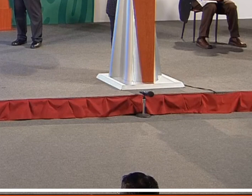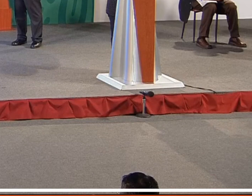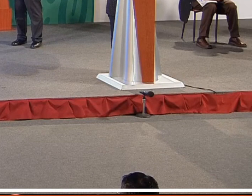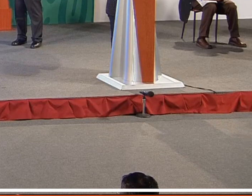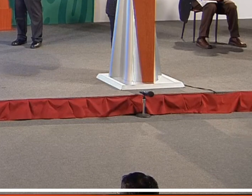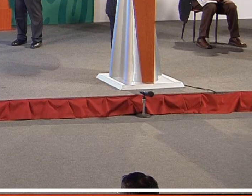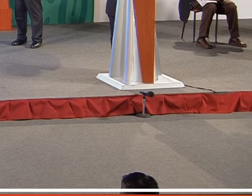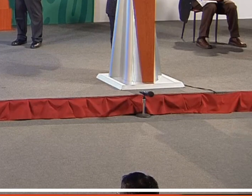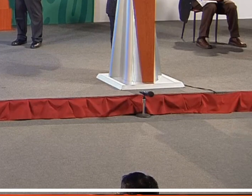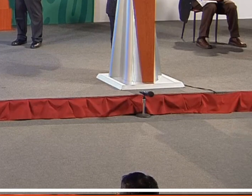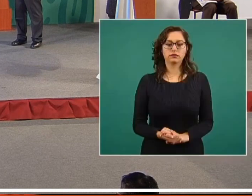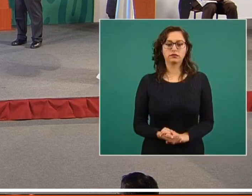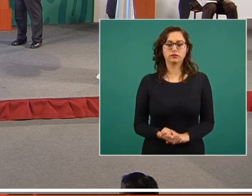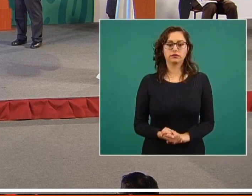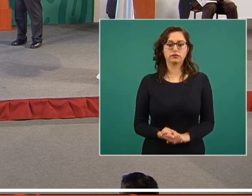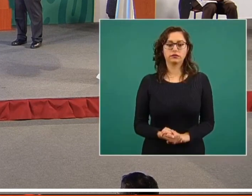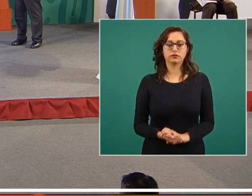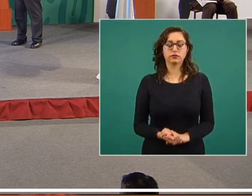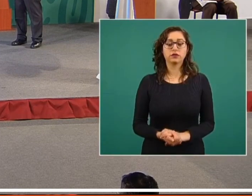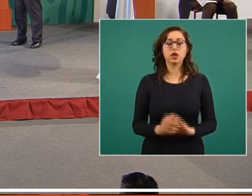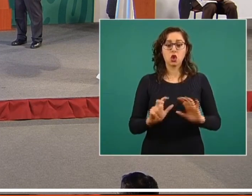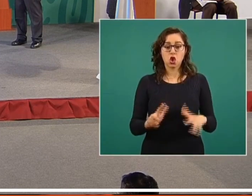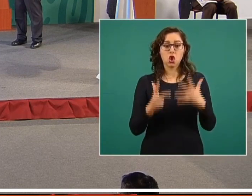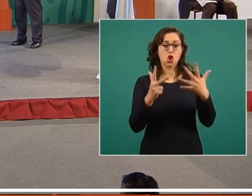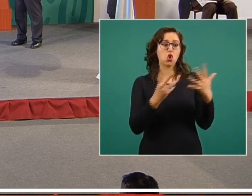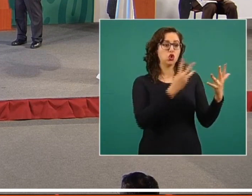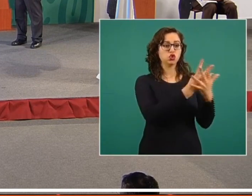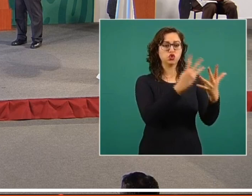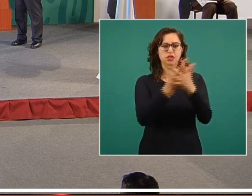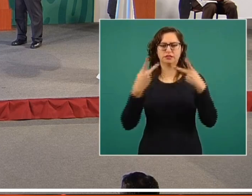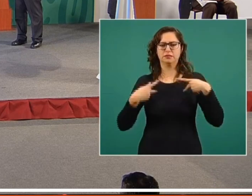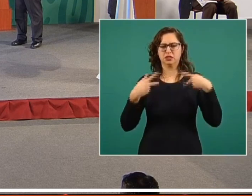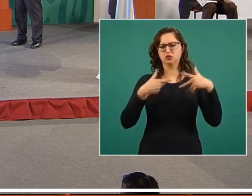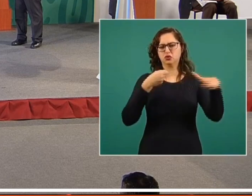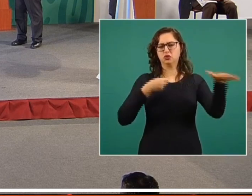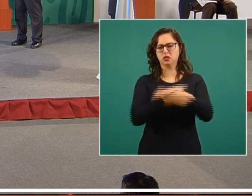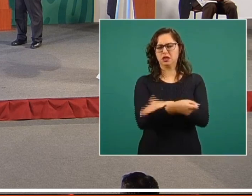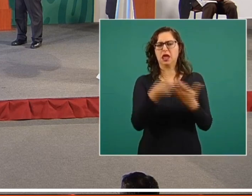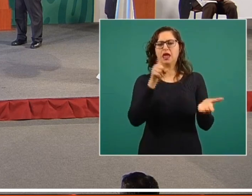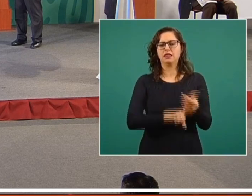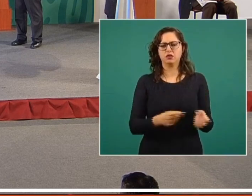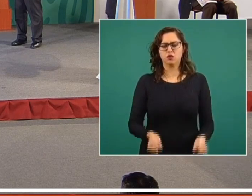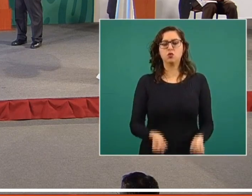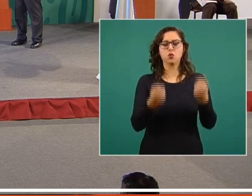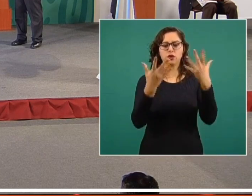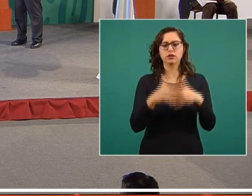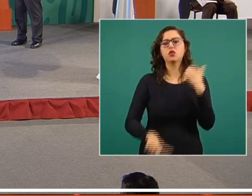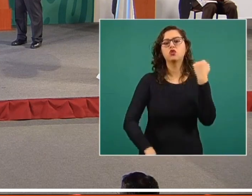12,284 total en estos 8 centros privados de todo el